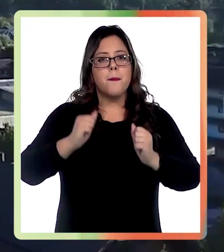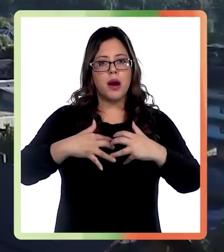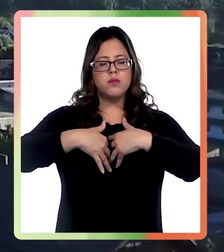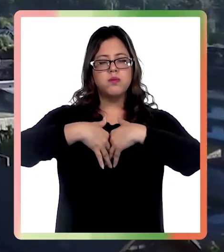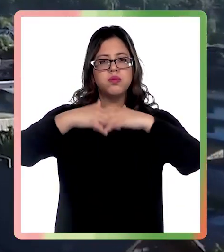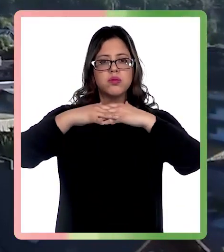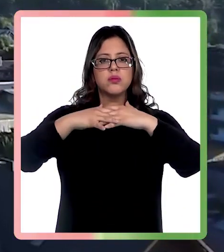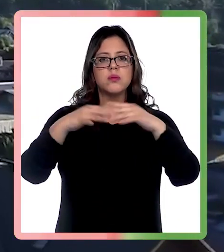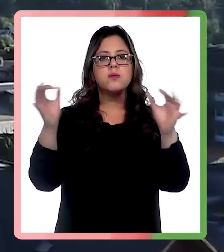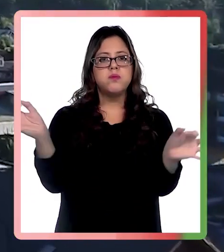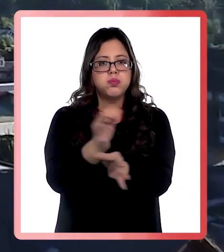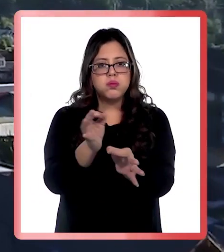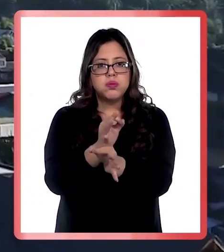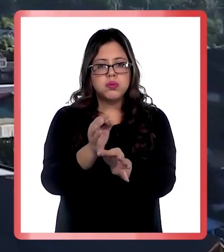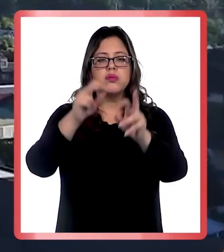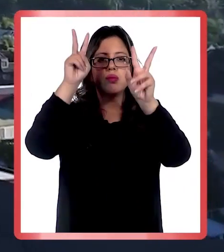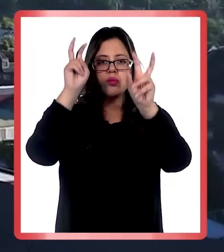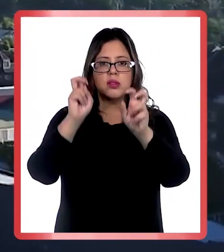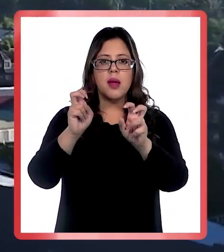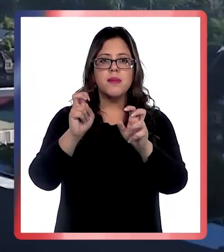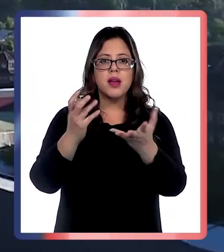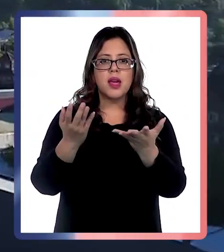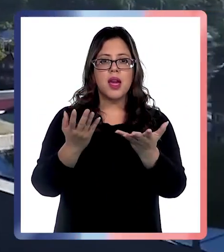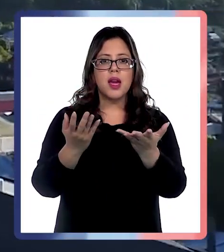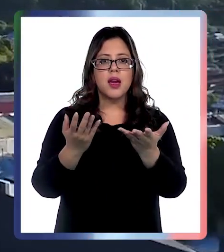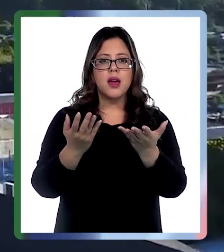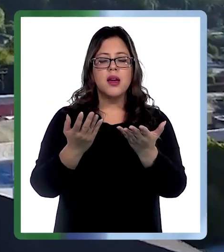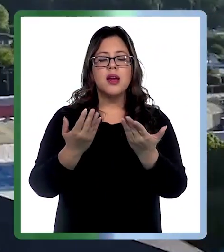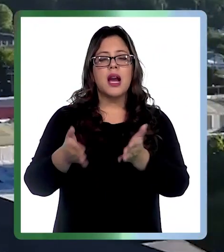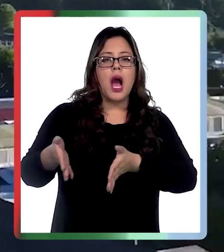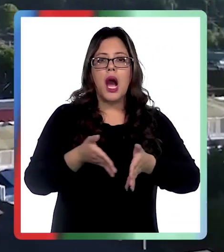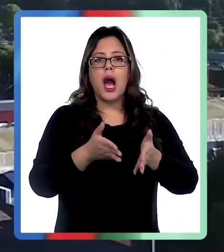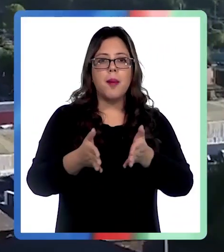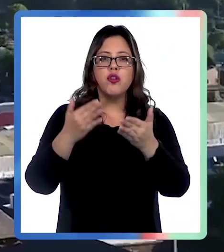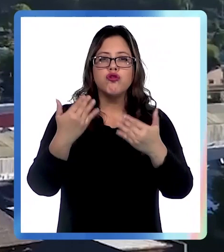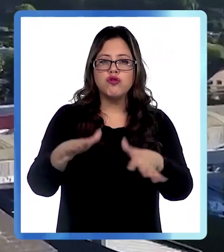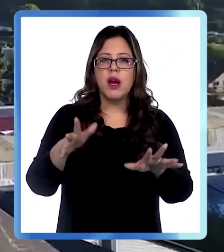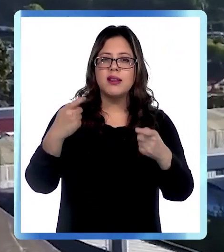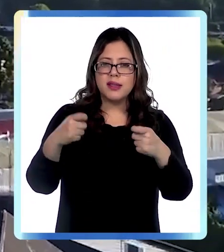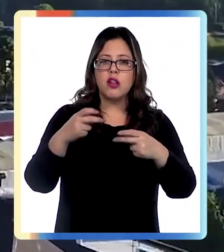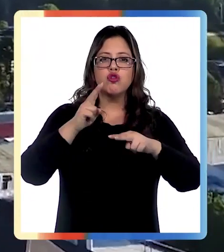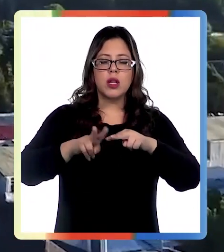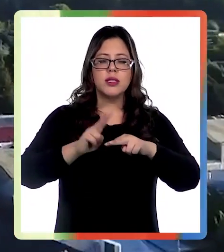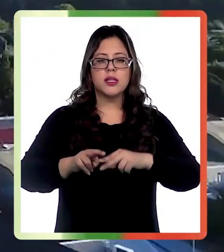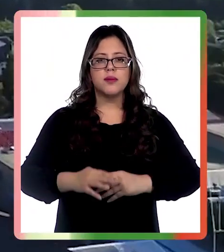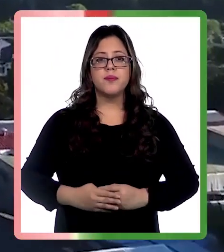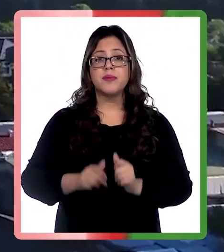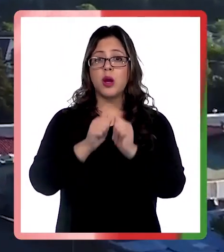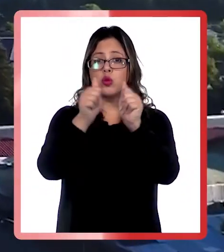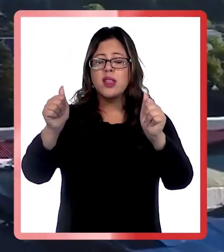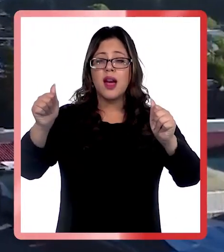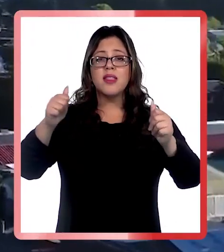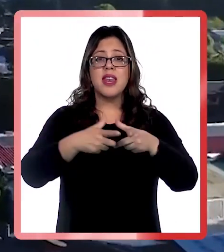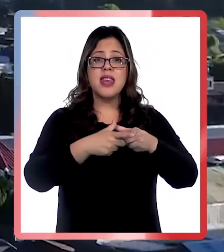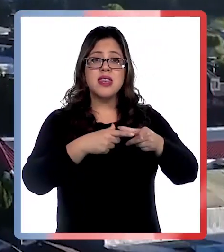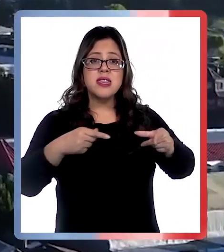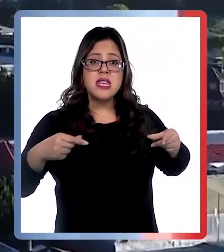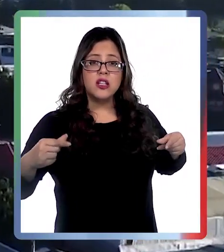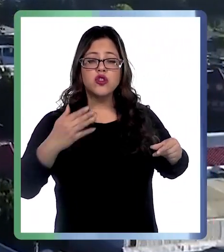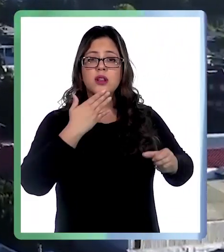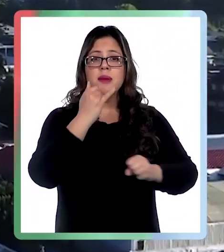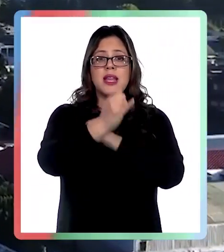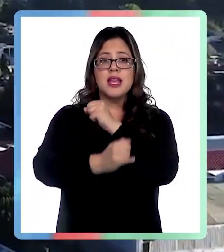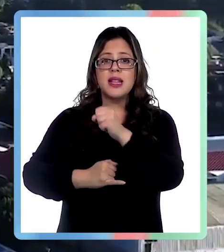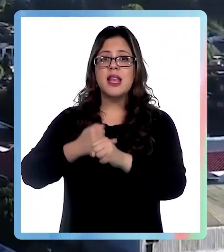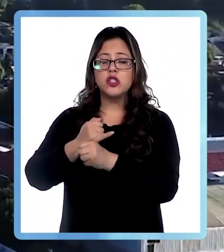para poder fortalecer y orientar las líneas de acción que ya hemos estado tratando de levantar autoridades